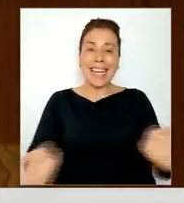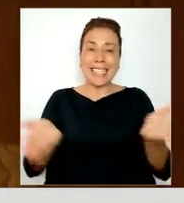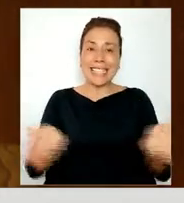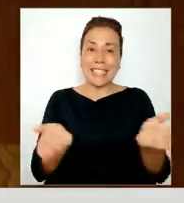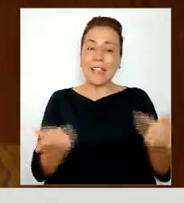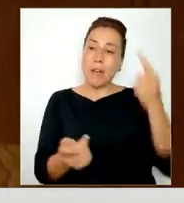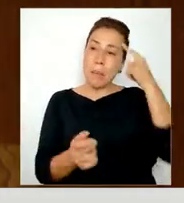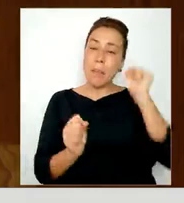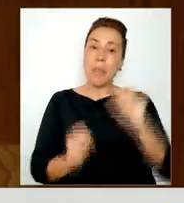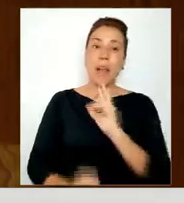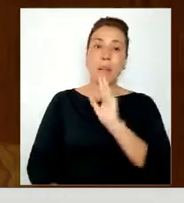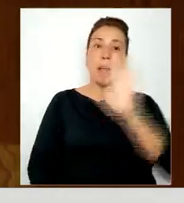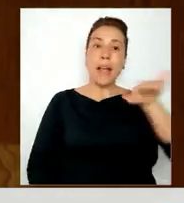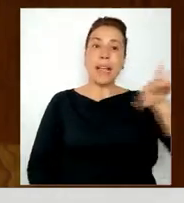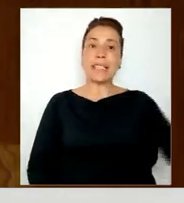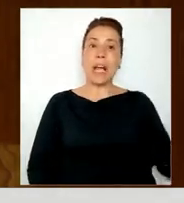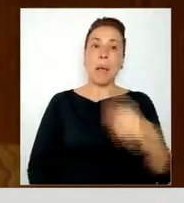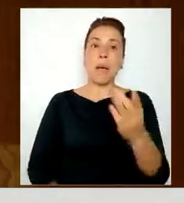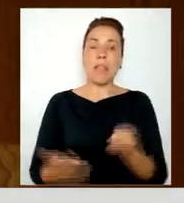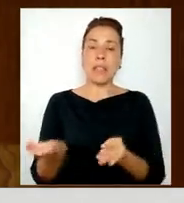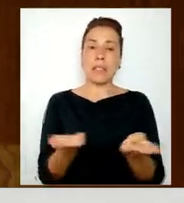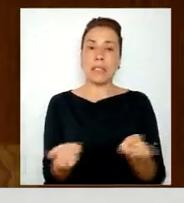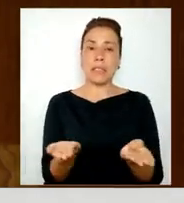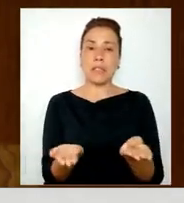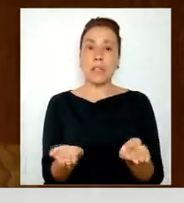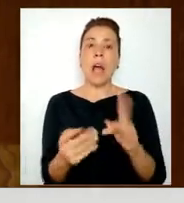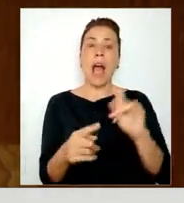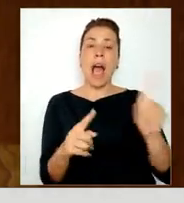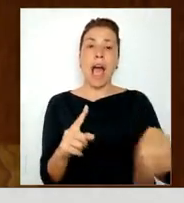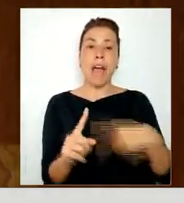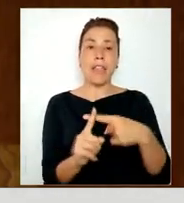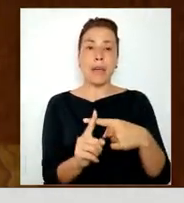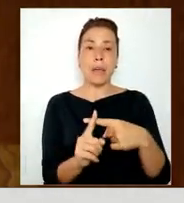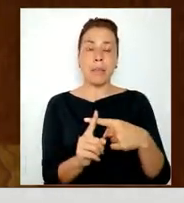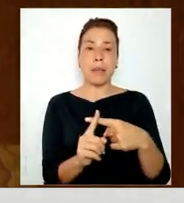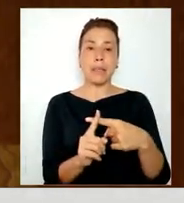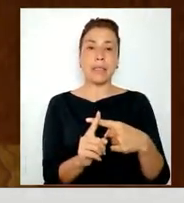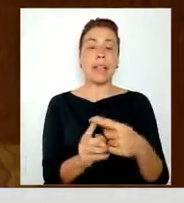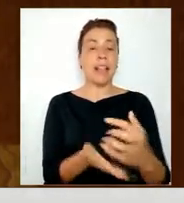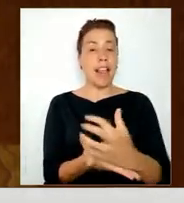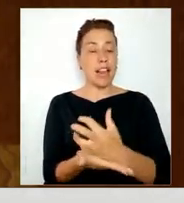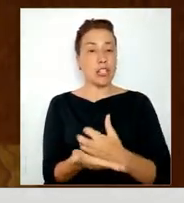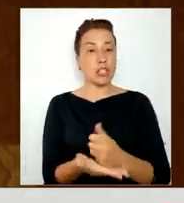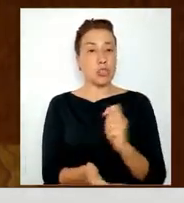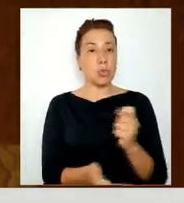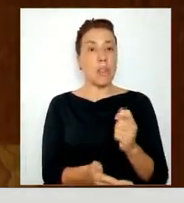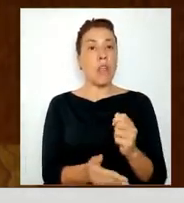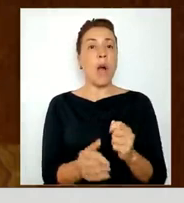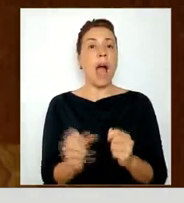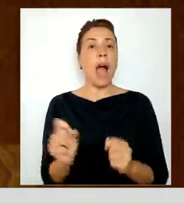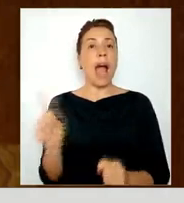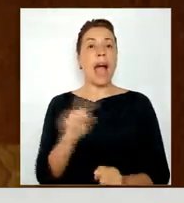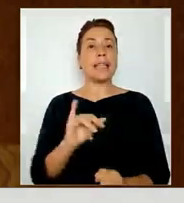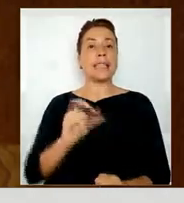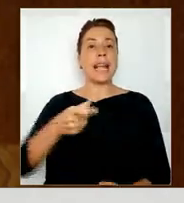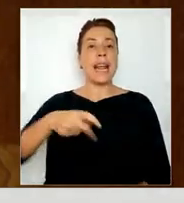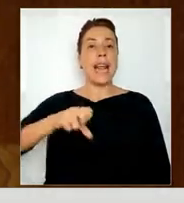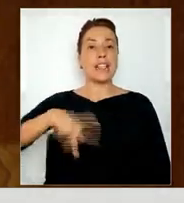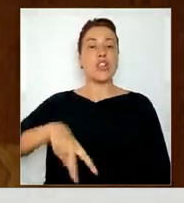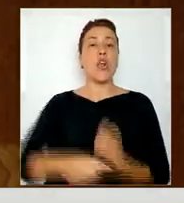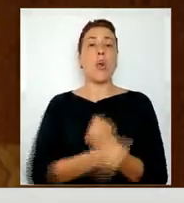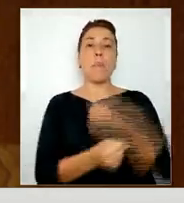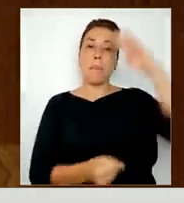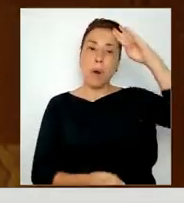estos llamados se adiciona en la remuneración la asignación policial la asignación por actividades